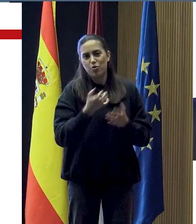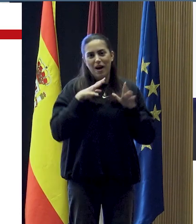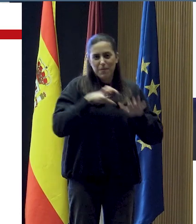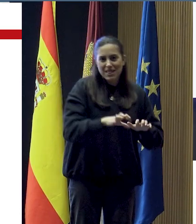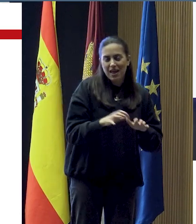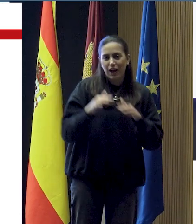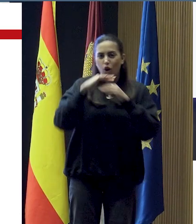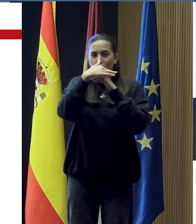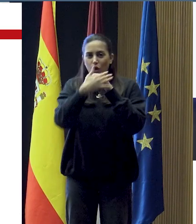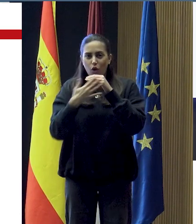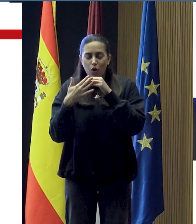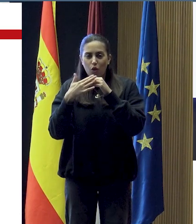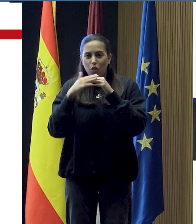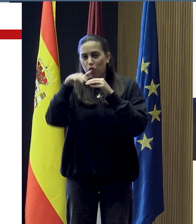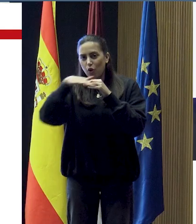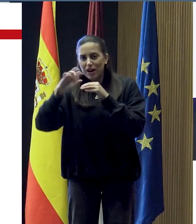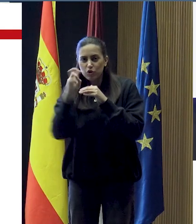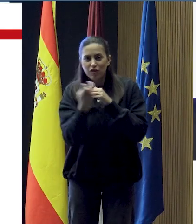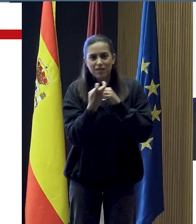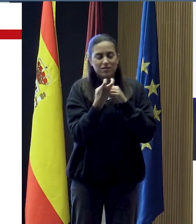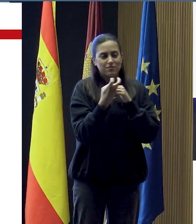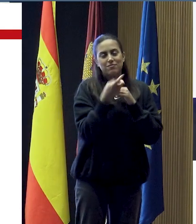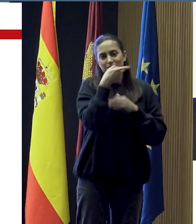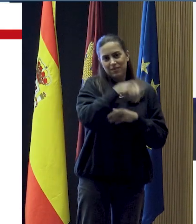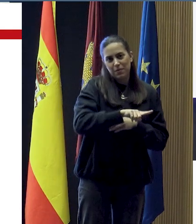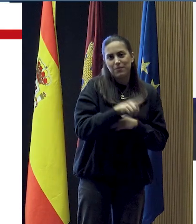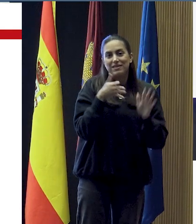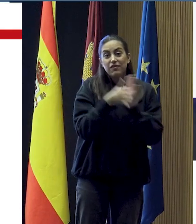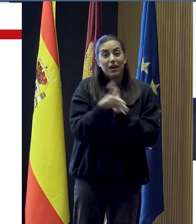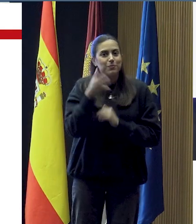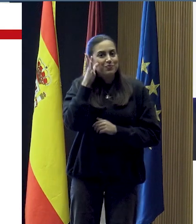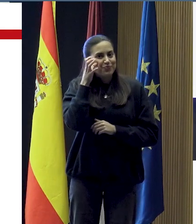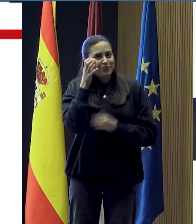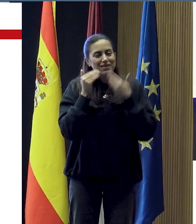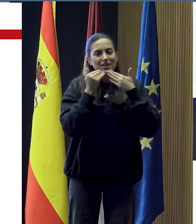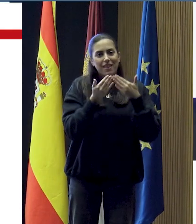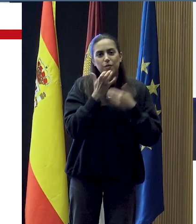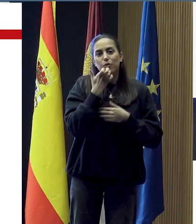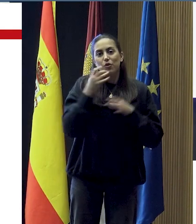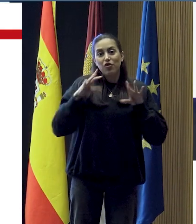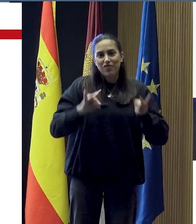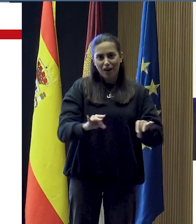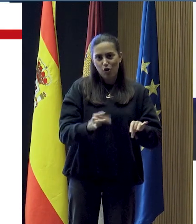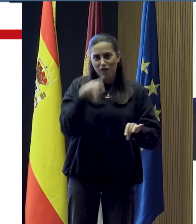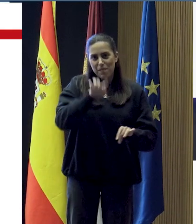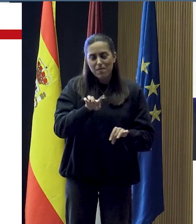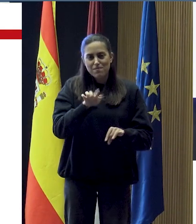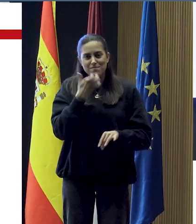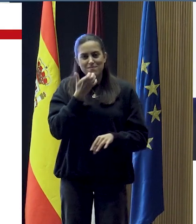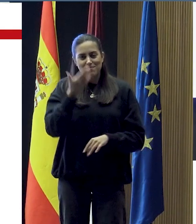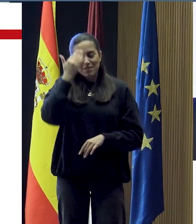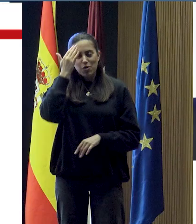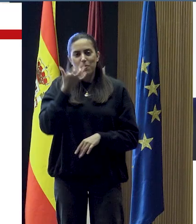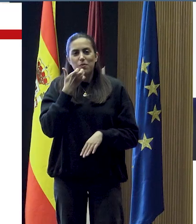áreas corticales que tenemos. Por lo tanto, todo aquello que percibimos a través de los sentidos, incluido también el tacto, por ejemplo, recordar